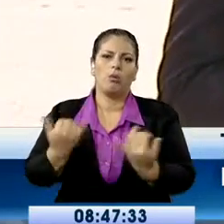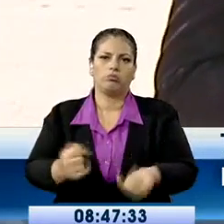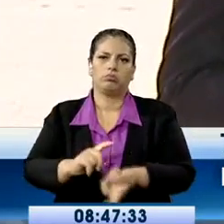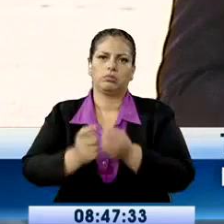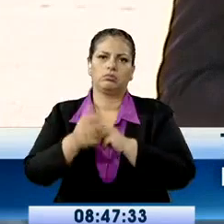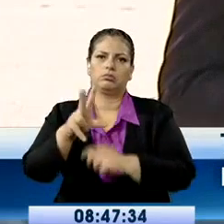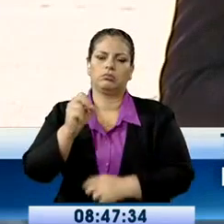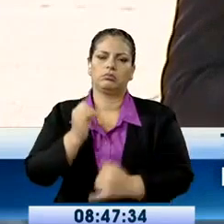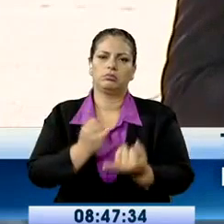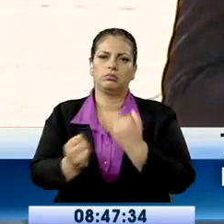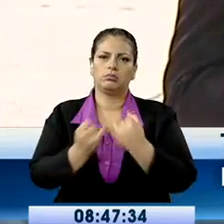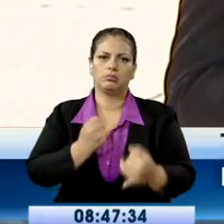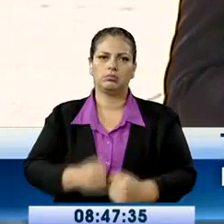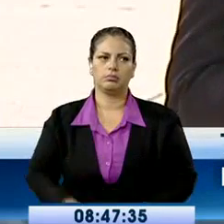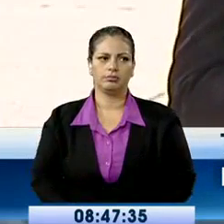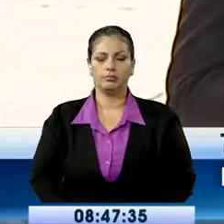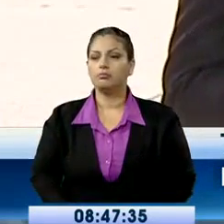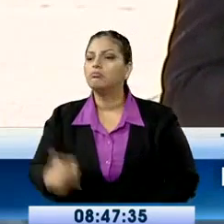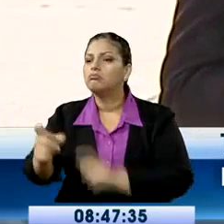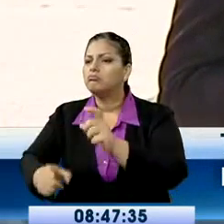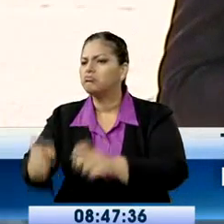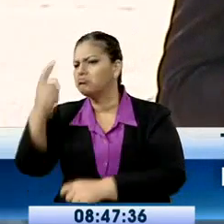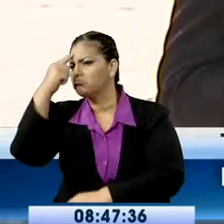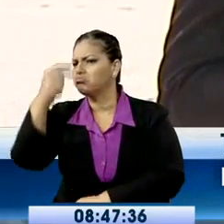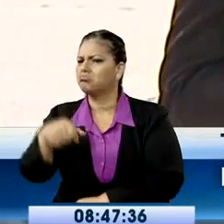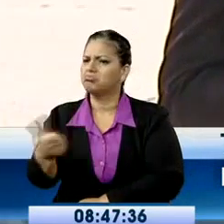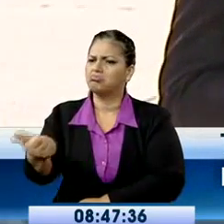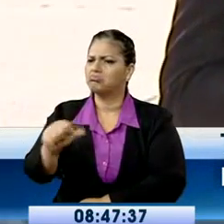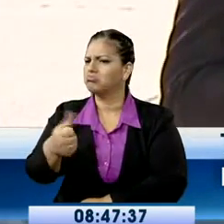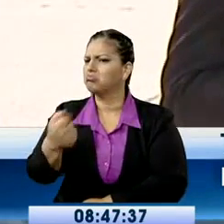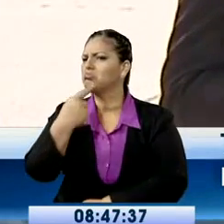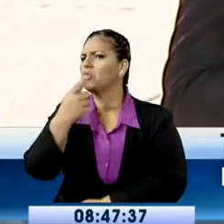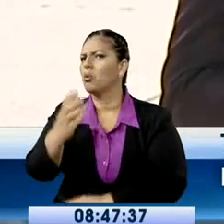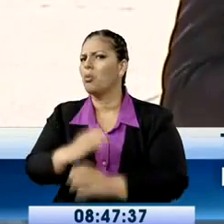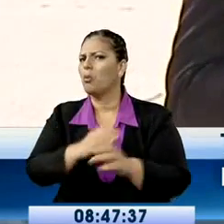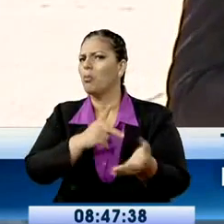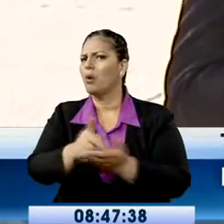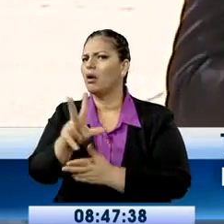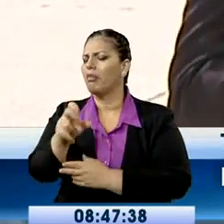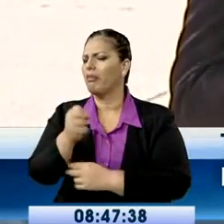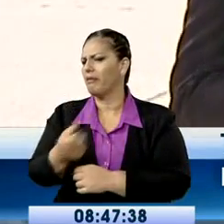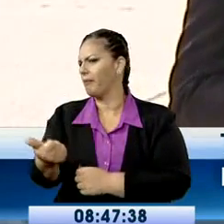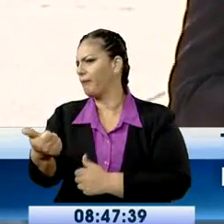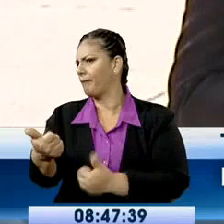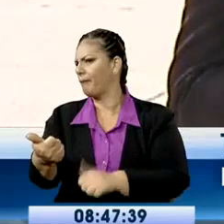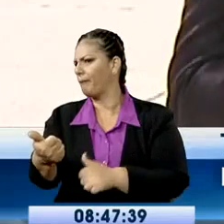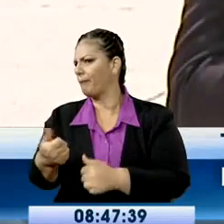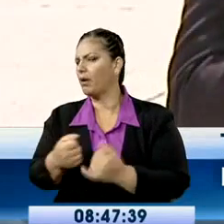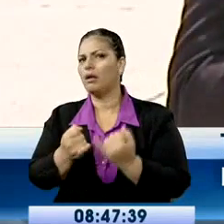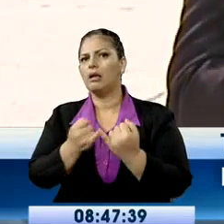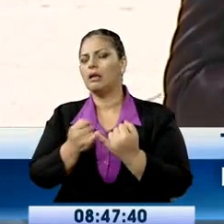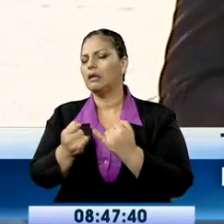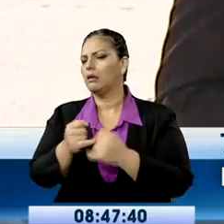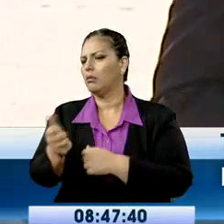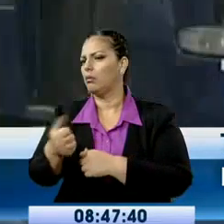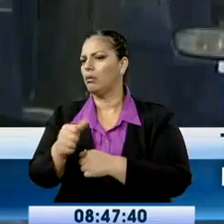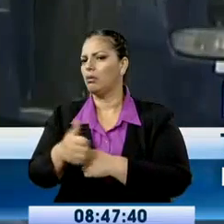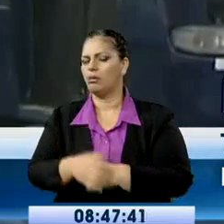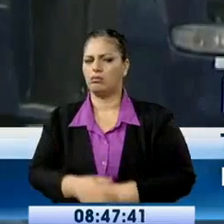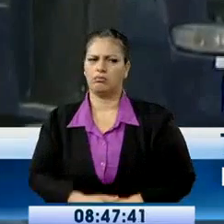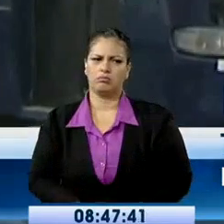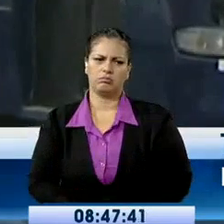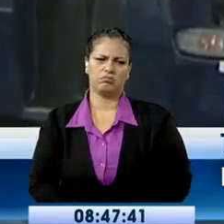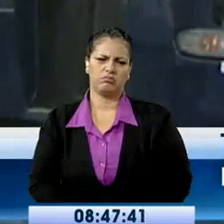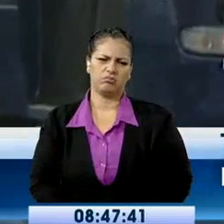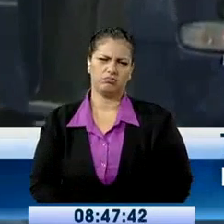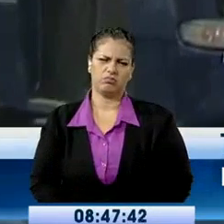pública. Sin embargo, hay opiniones divididas entre los usuarios, pues aseguran que algunos micros no están debidamente adecuados todavía. Por el